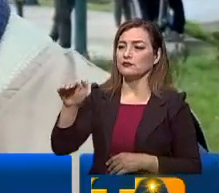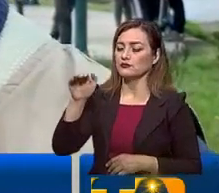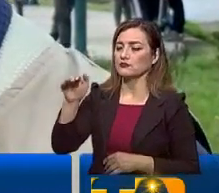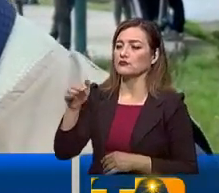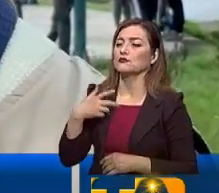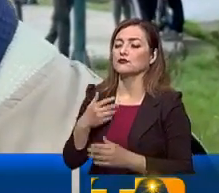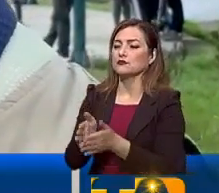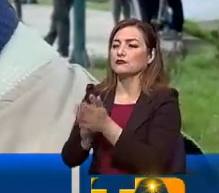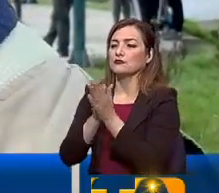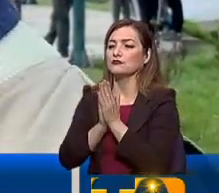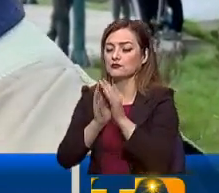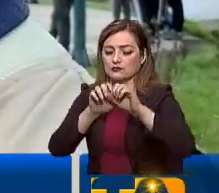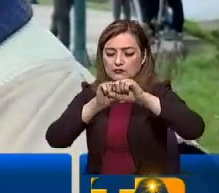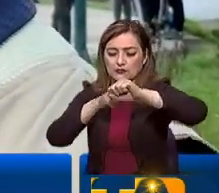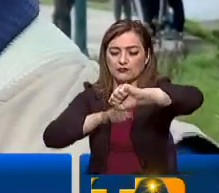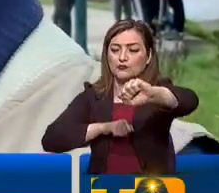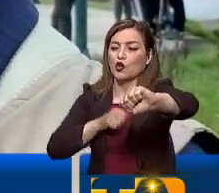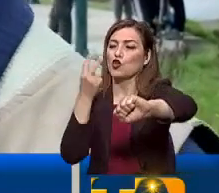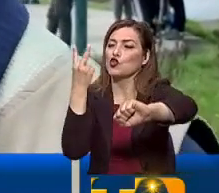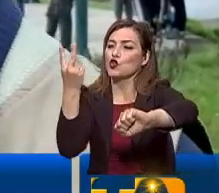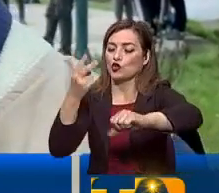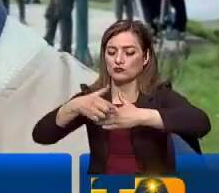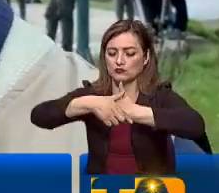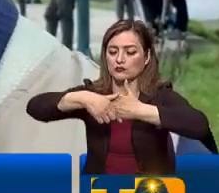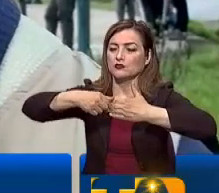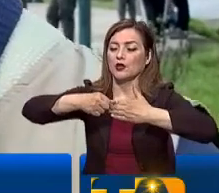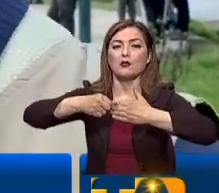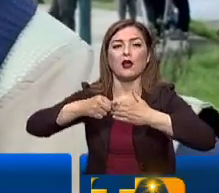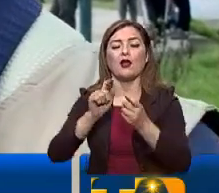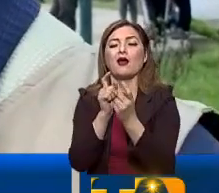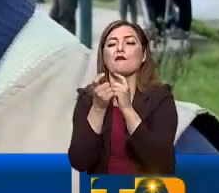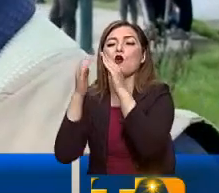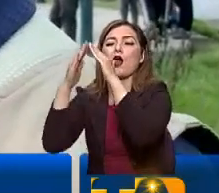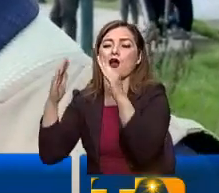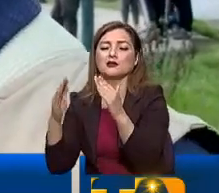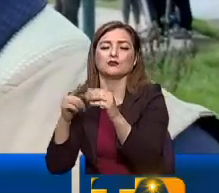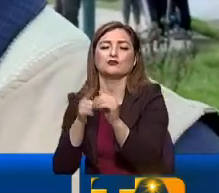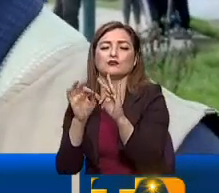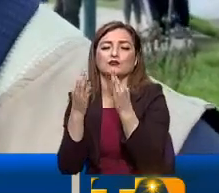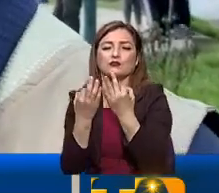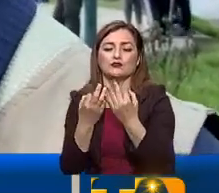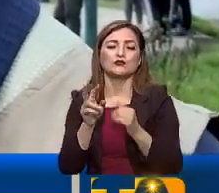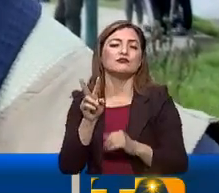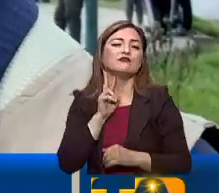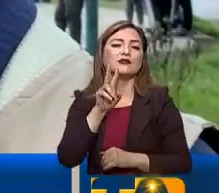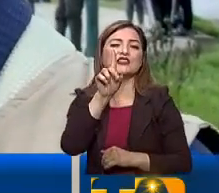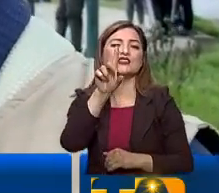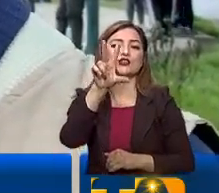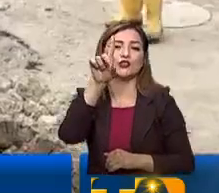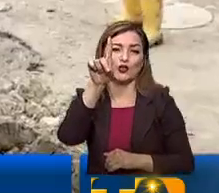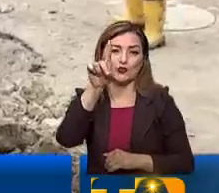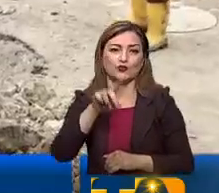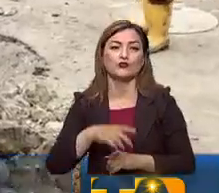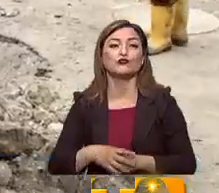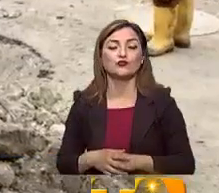topográfico de dos opciones de terreno que tenemos para reubicar las primeras familias son 131 damnificados de esta área